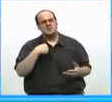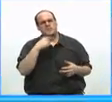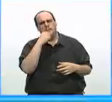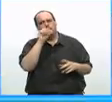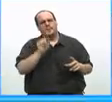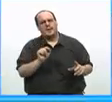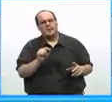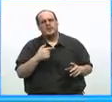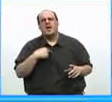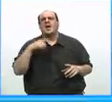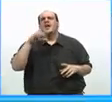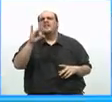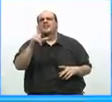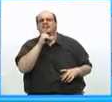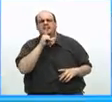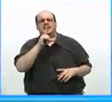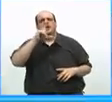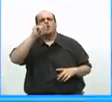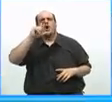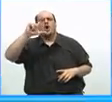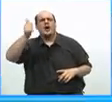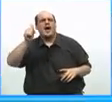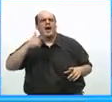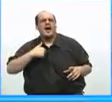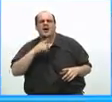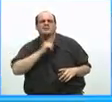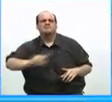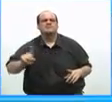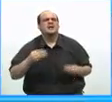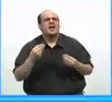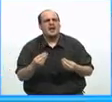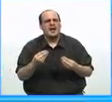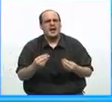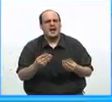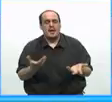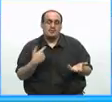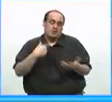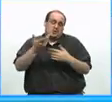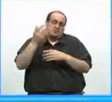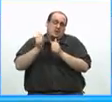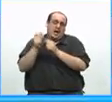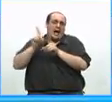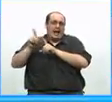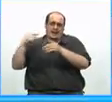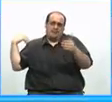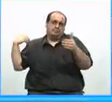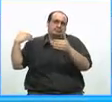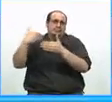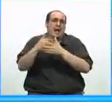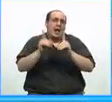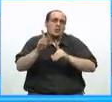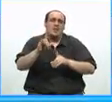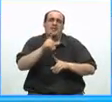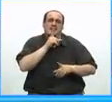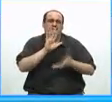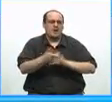Cuál es la orden de Coca digamos es un técnico que te dice la pelota pasa por Romero viste que hay entrenadores Y vos lo habrás tenido a lo largo de tu carrera que me imagino y me gustaría que